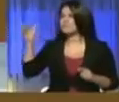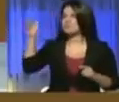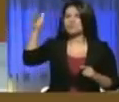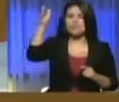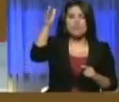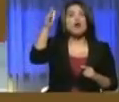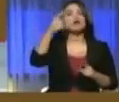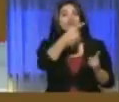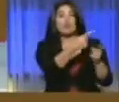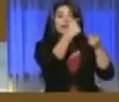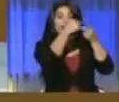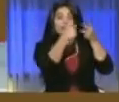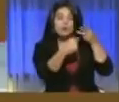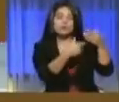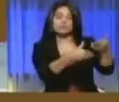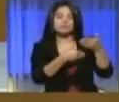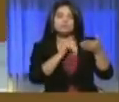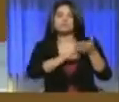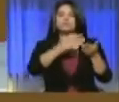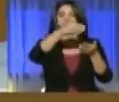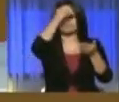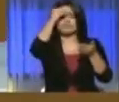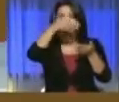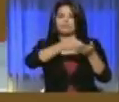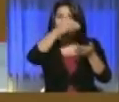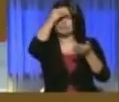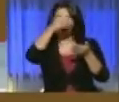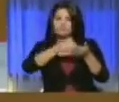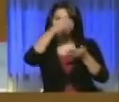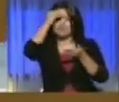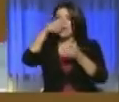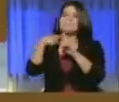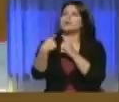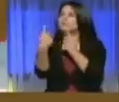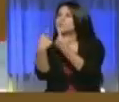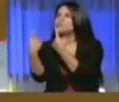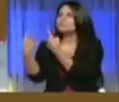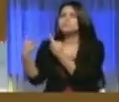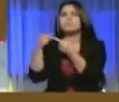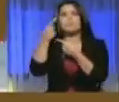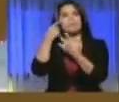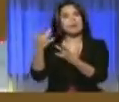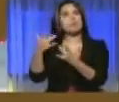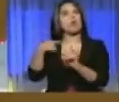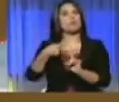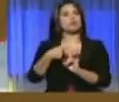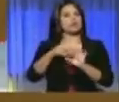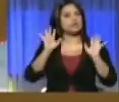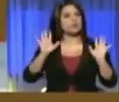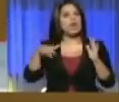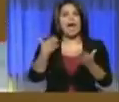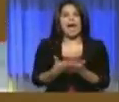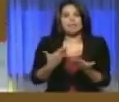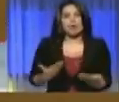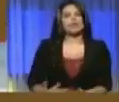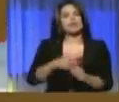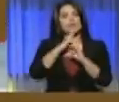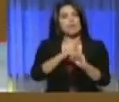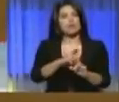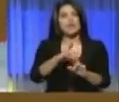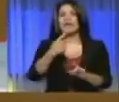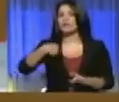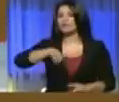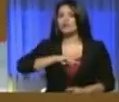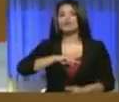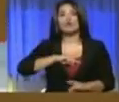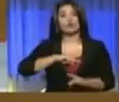dio, y en base a esas instrucciones estamos en un ambiente de gran optimismo, presidente. Es hasta ahora lo que podemos decir, y con mucho gusto le vamos a dar